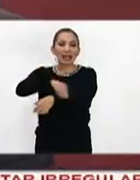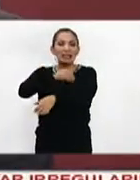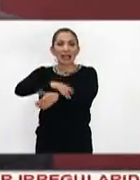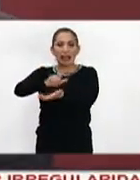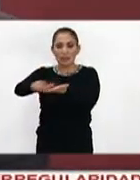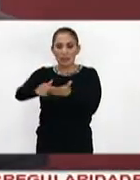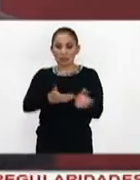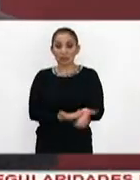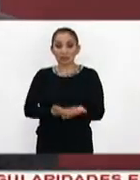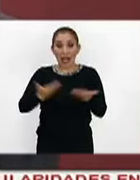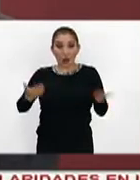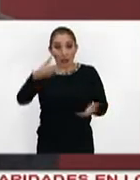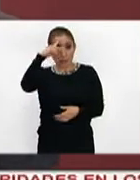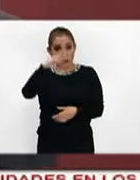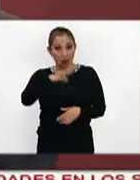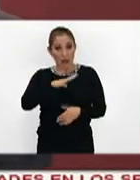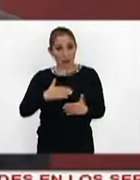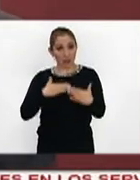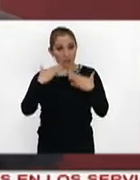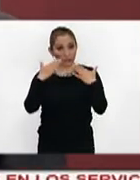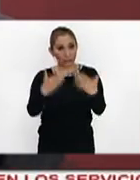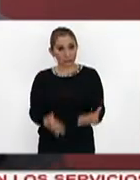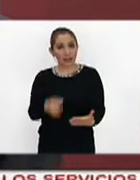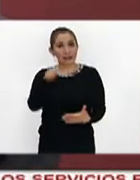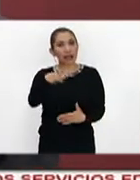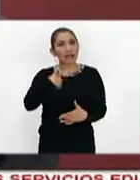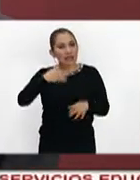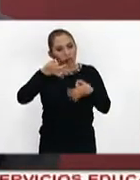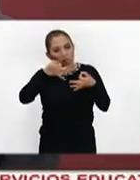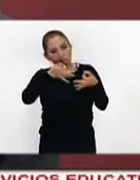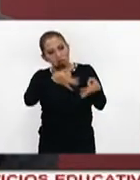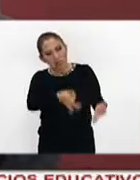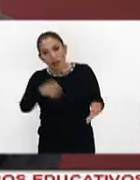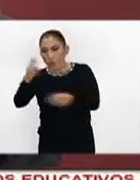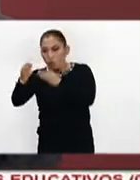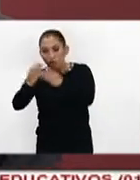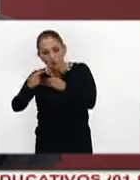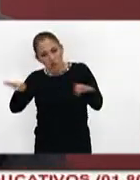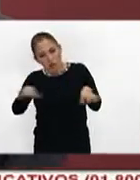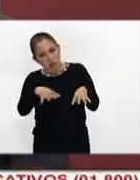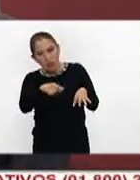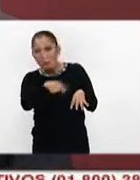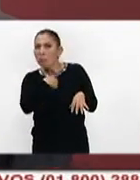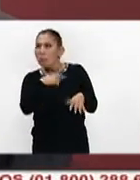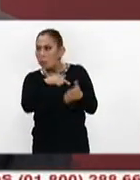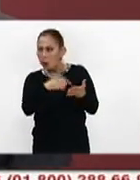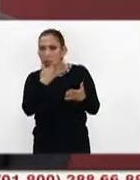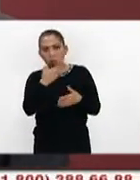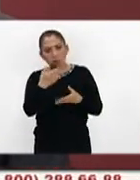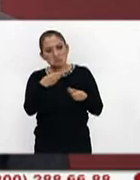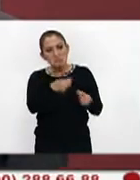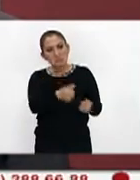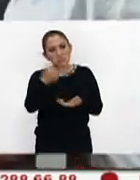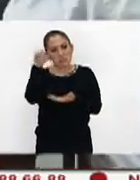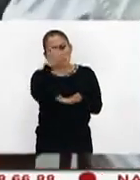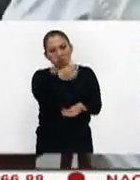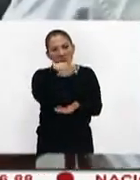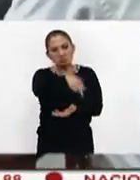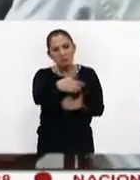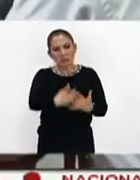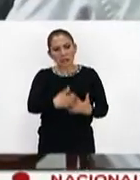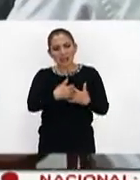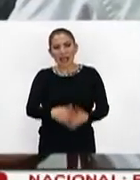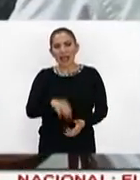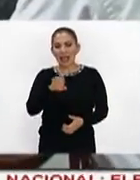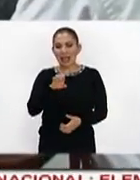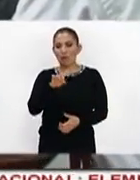Hoy nuestro país inspira confianza y atrae la atención del mundo como destino de inversiones.